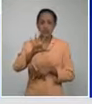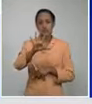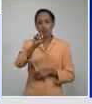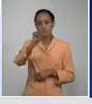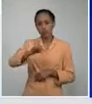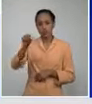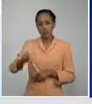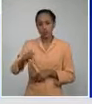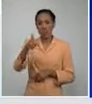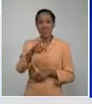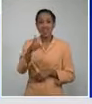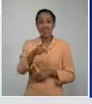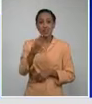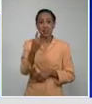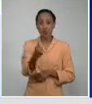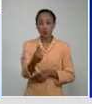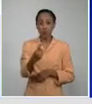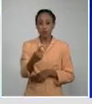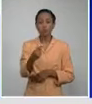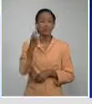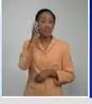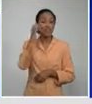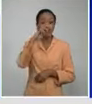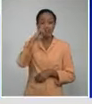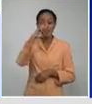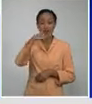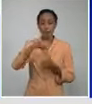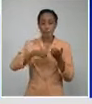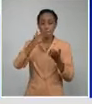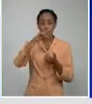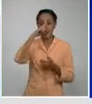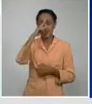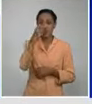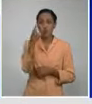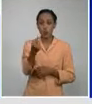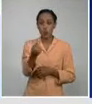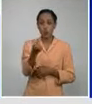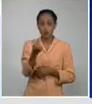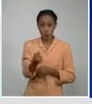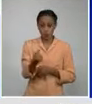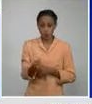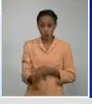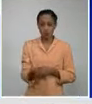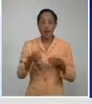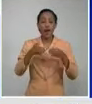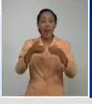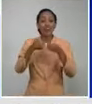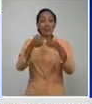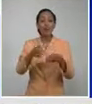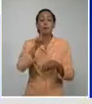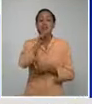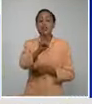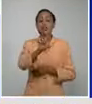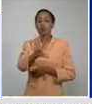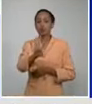Jibara, Franpaís, Vanes y Báguano con 1 cada uno. Granma 154.